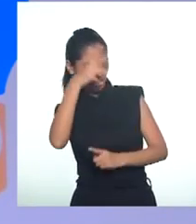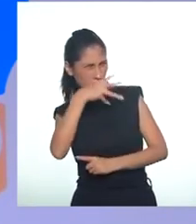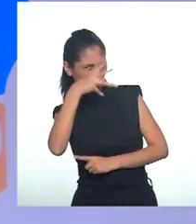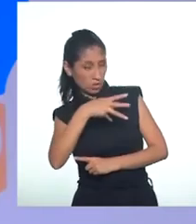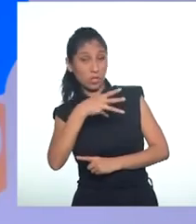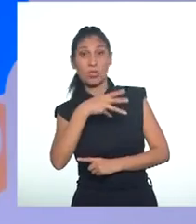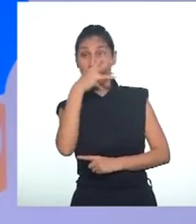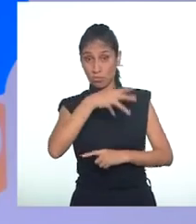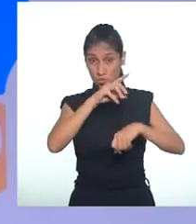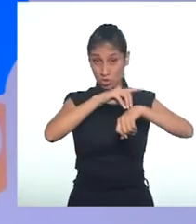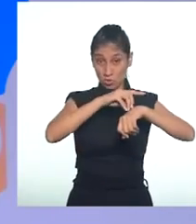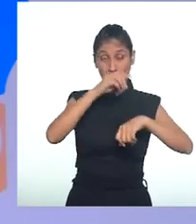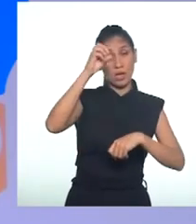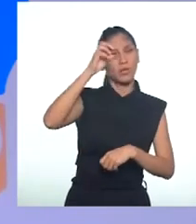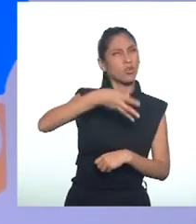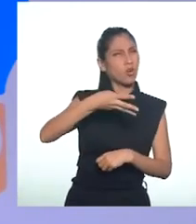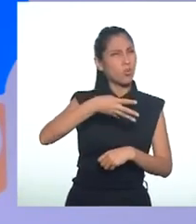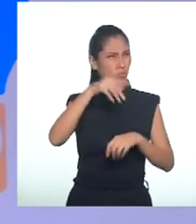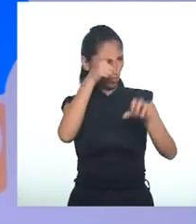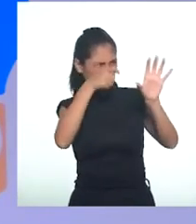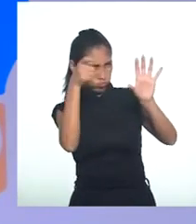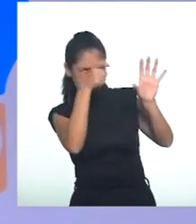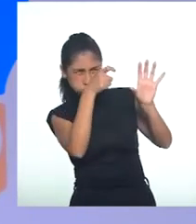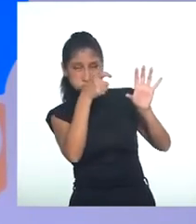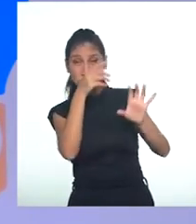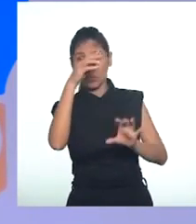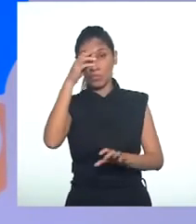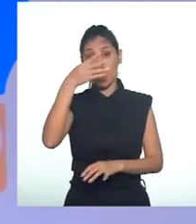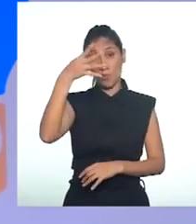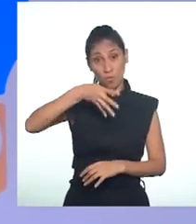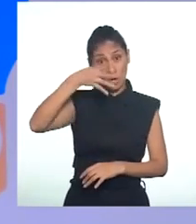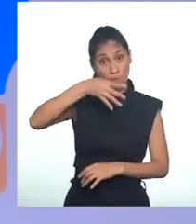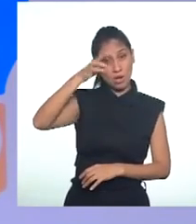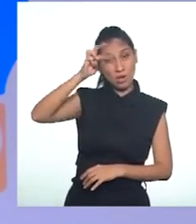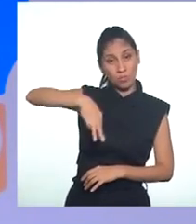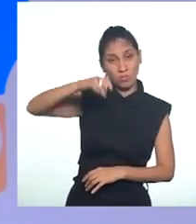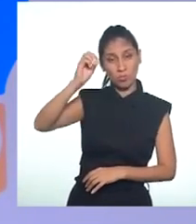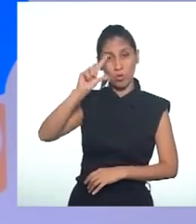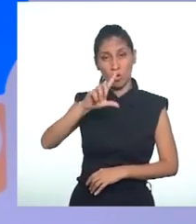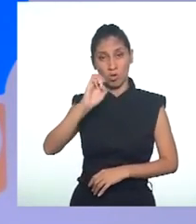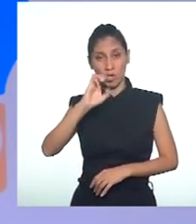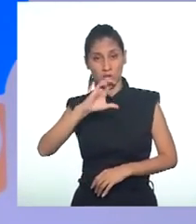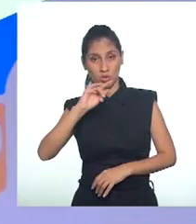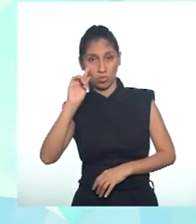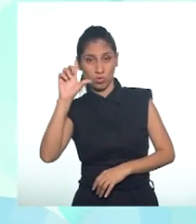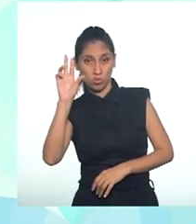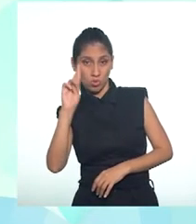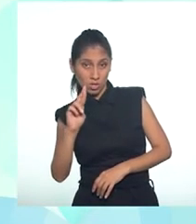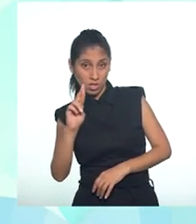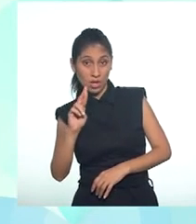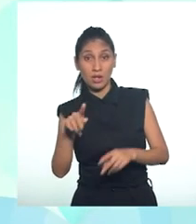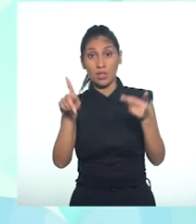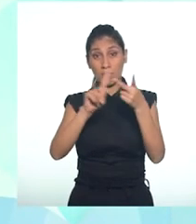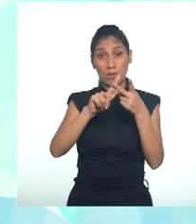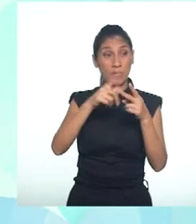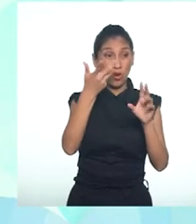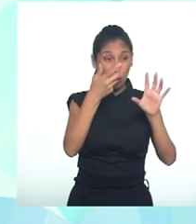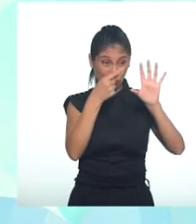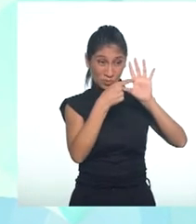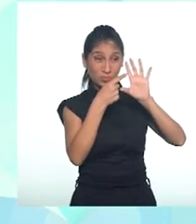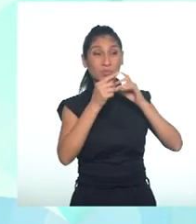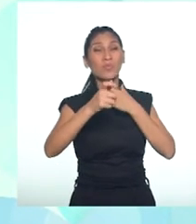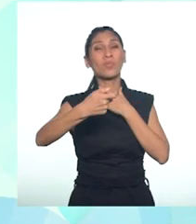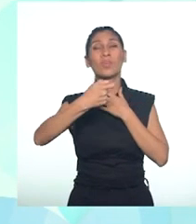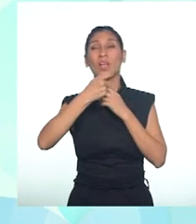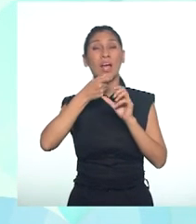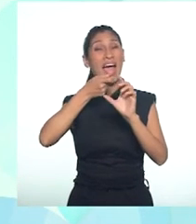es la prueba molecular, que detecta el material genético del SARS-CoV-2 mediante el hisopado